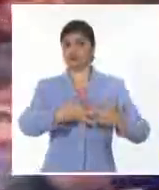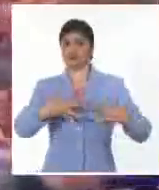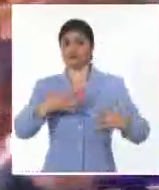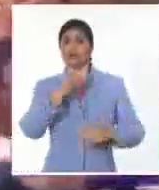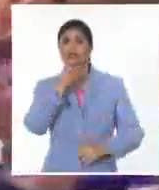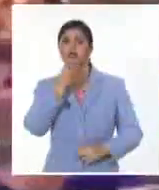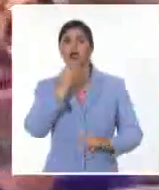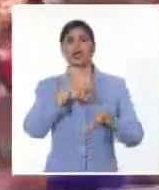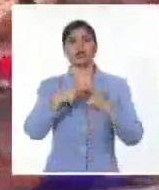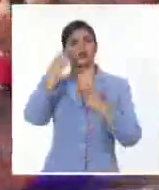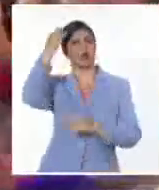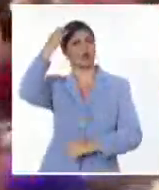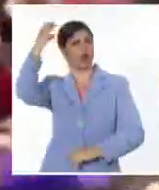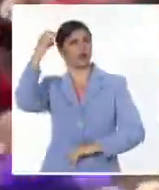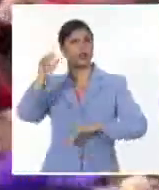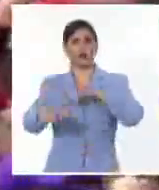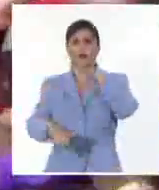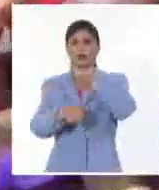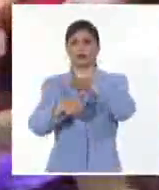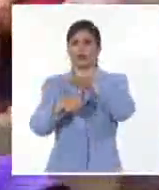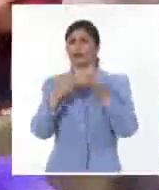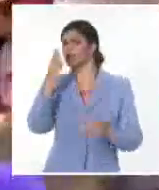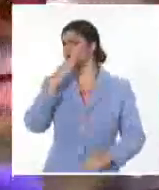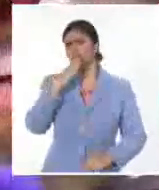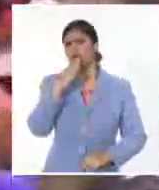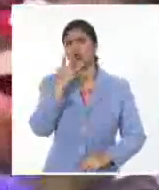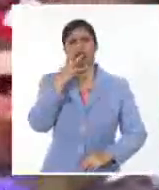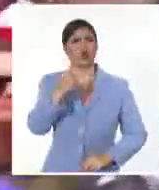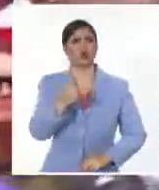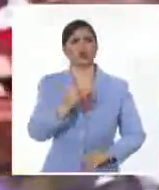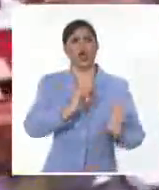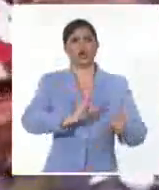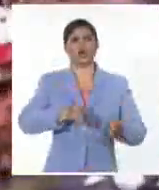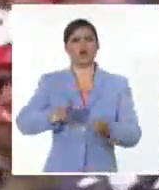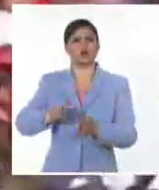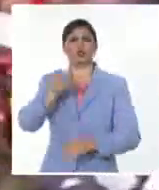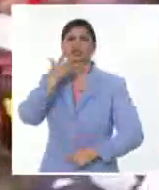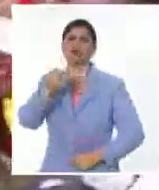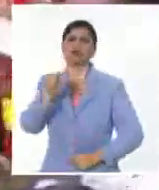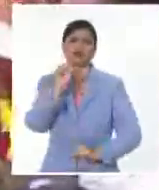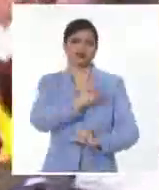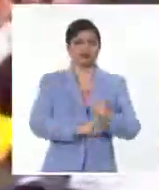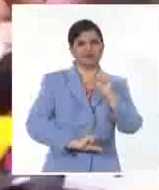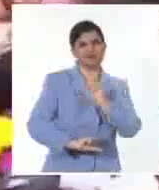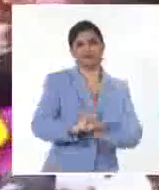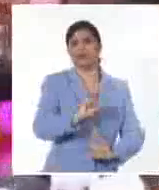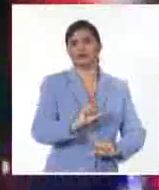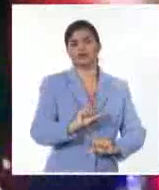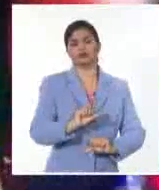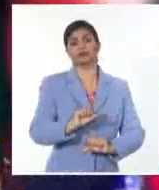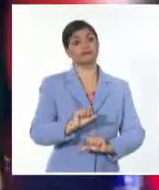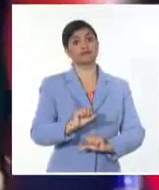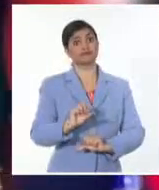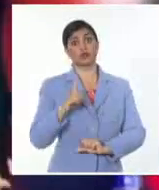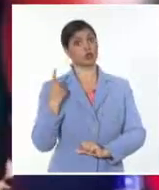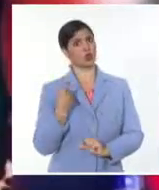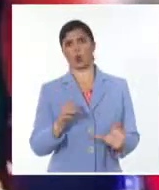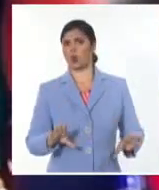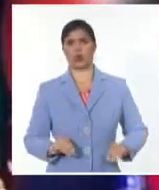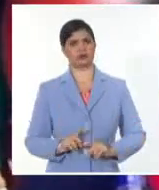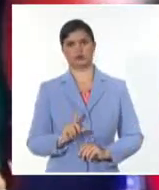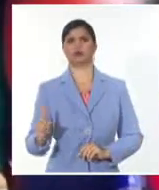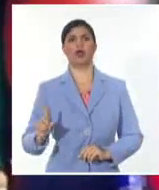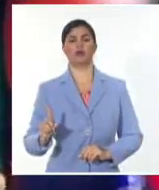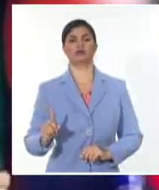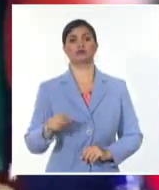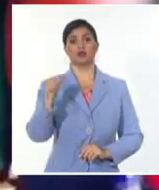Creo que hoy la humanidad toda en las calles por millones está de acuerdo con nosotros